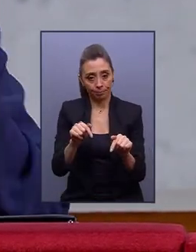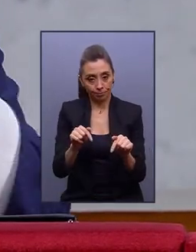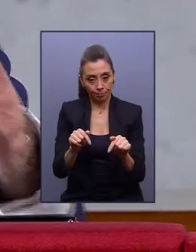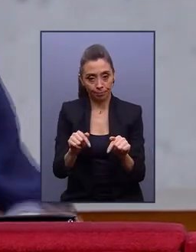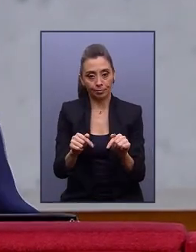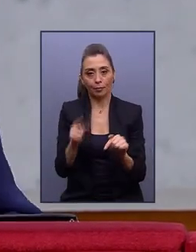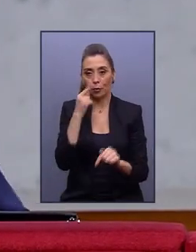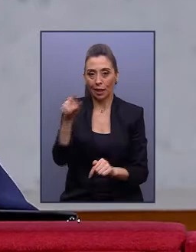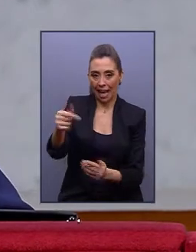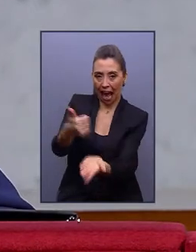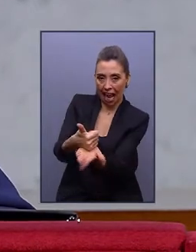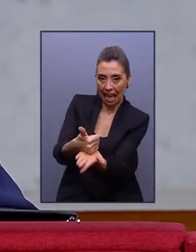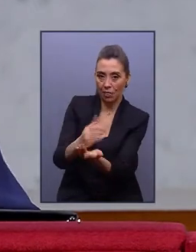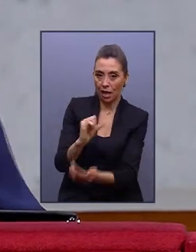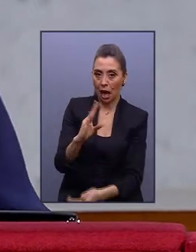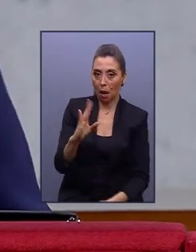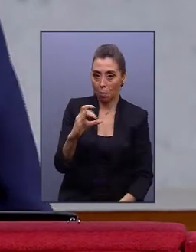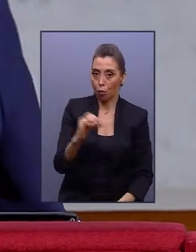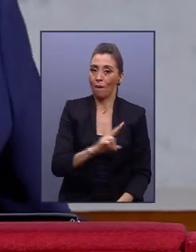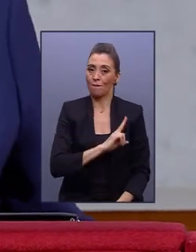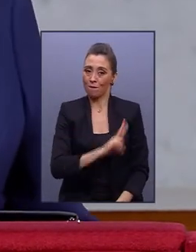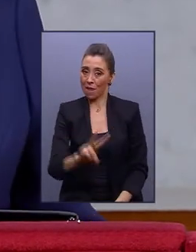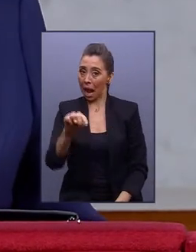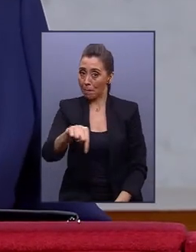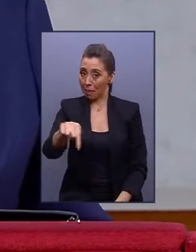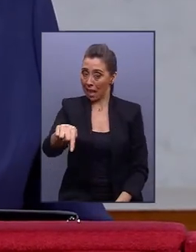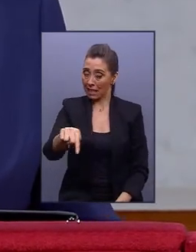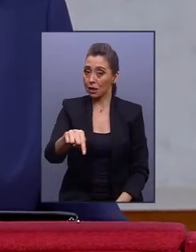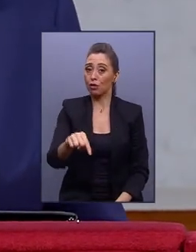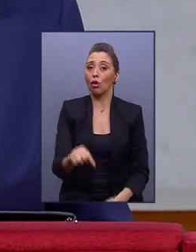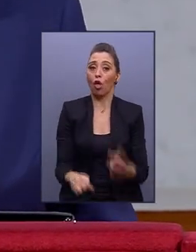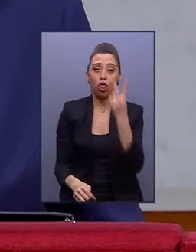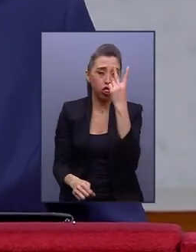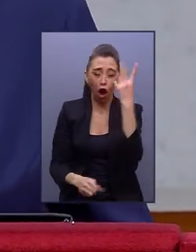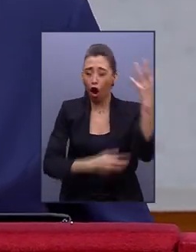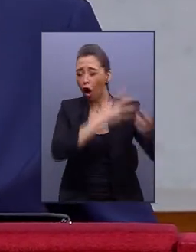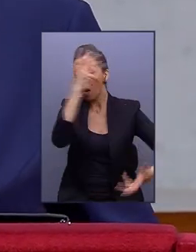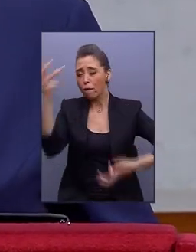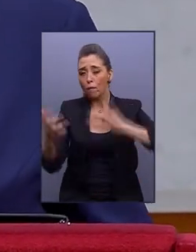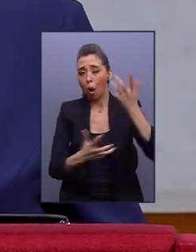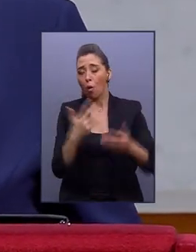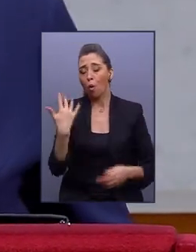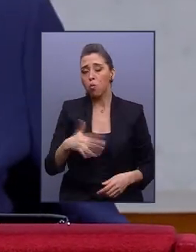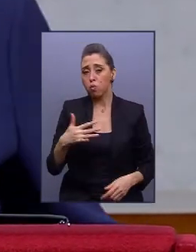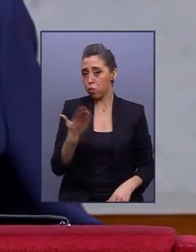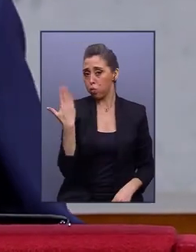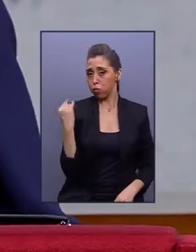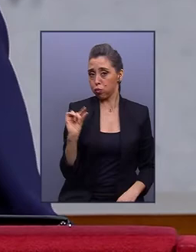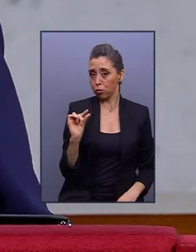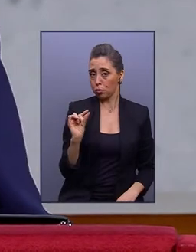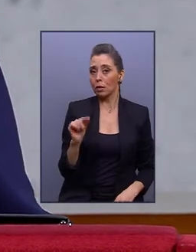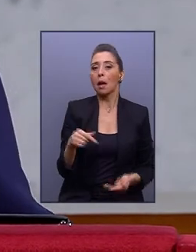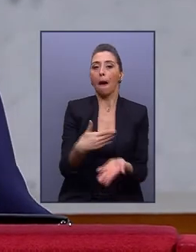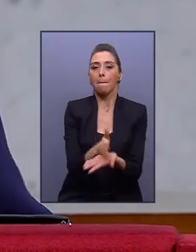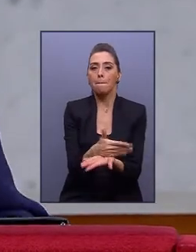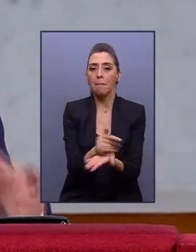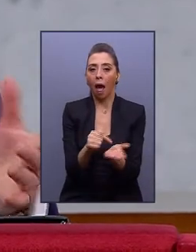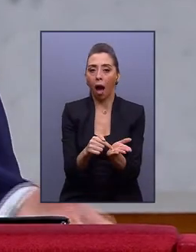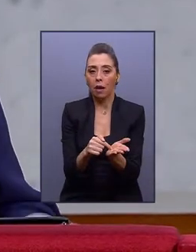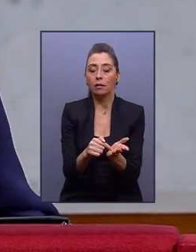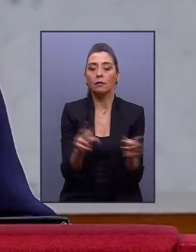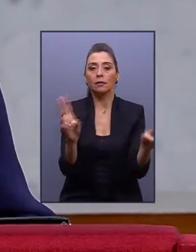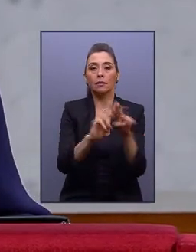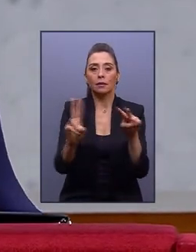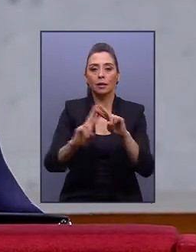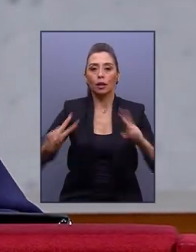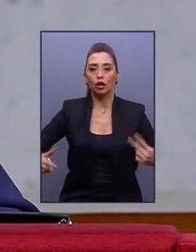ahí está el alcalde, en este Valparaíso que ha sido azotado por 2 grandes incendios en el último tiempo, está en marcha un plan que contempla la